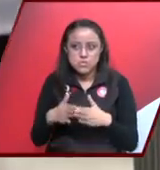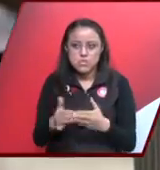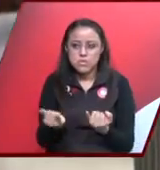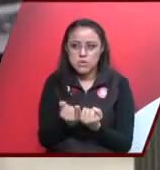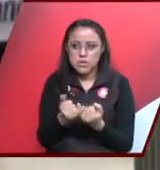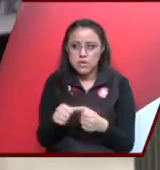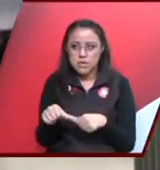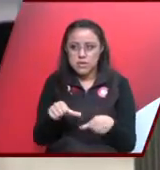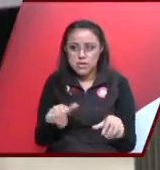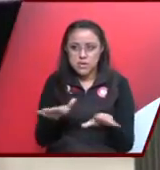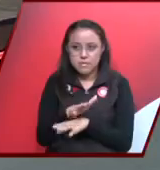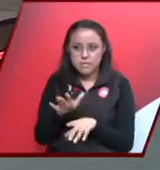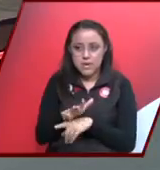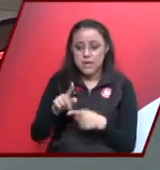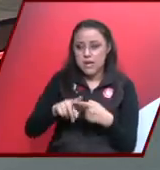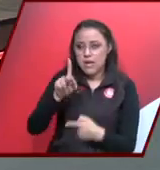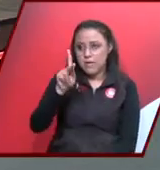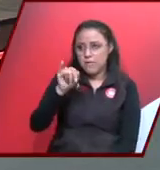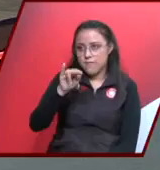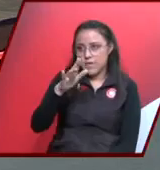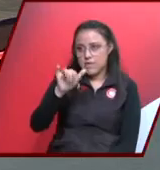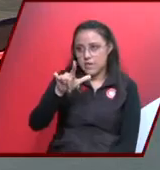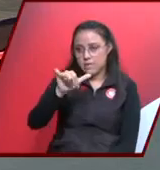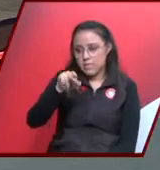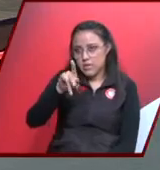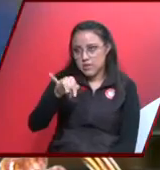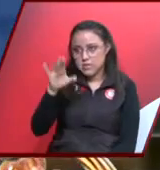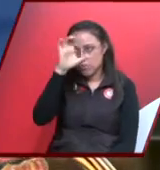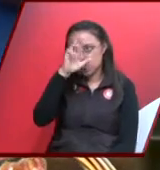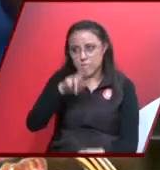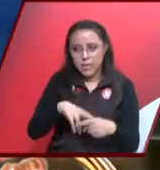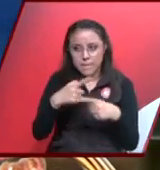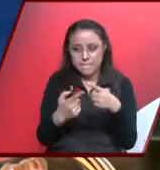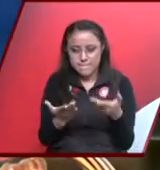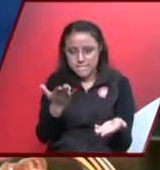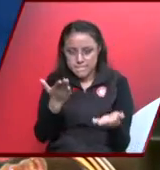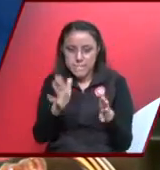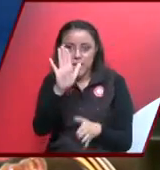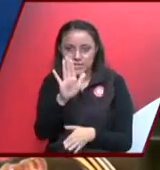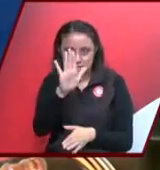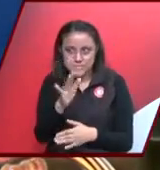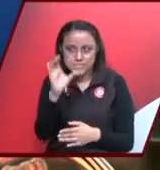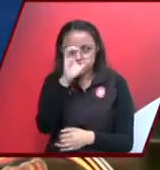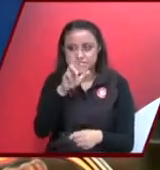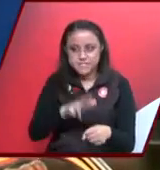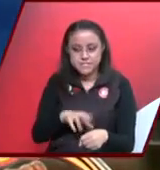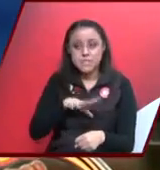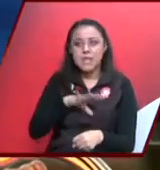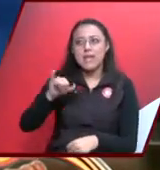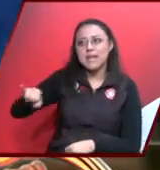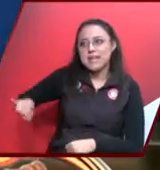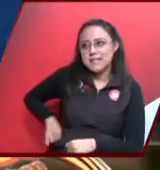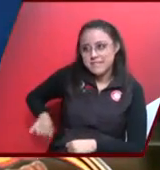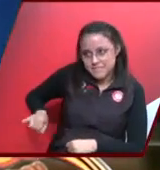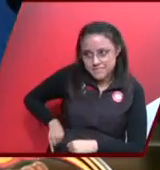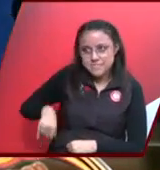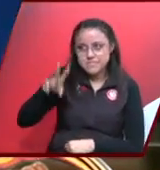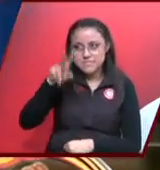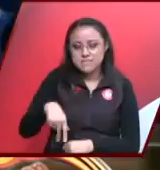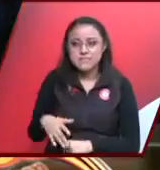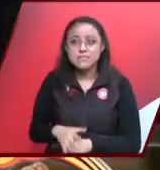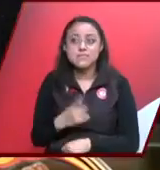un intercambio entre Filipinas y México. Era una cosa monstruosa. Culturalmente tenemos muchas similitudes. Sí, muchas similitudes. Pero va a estar muy interesante. Y lo interesante es